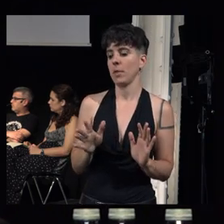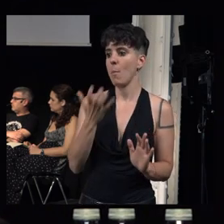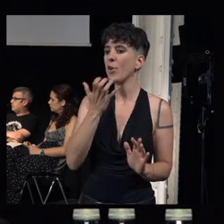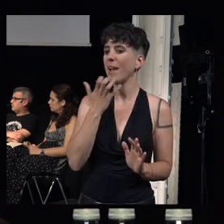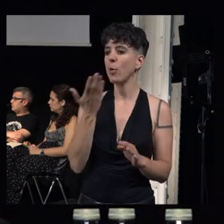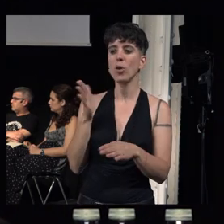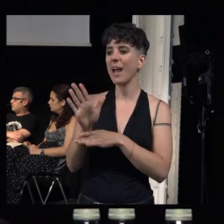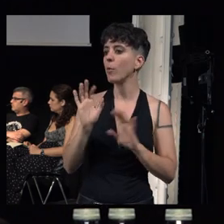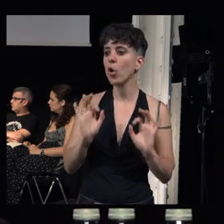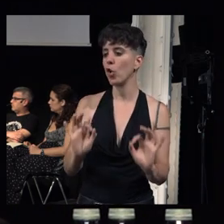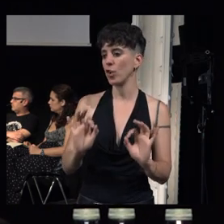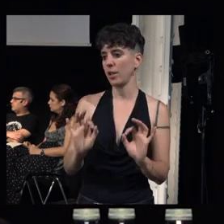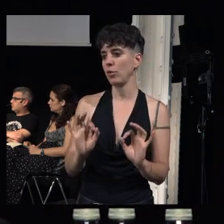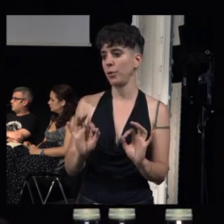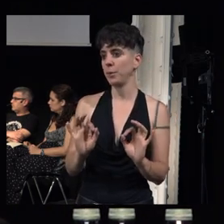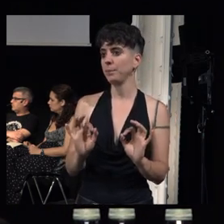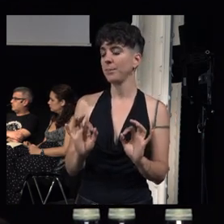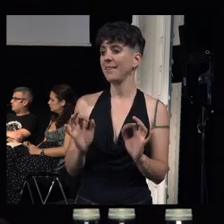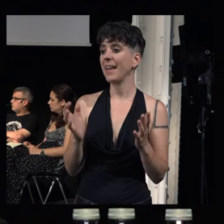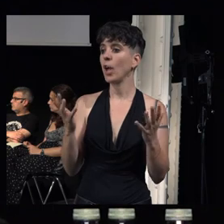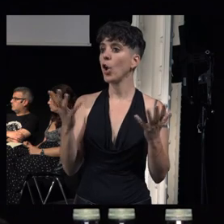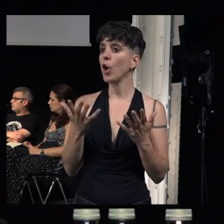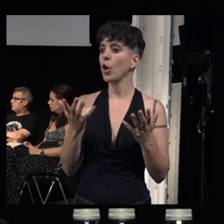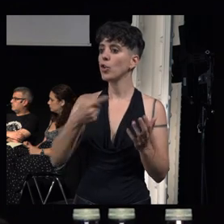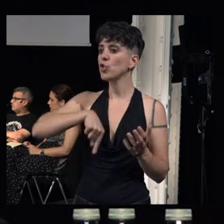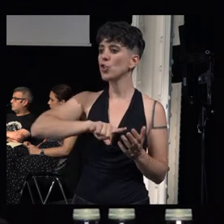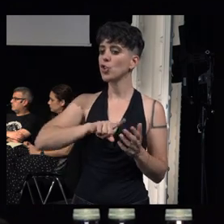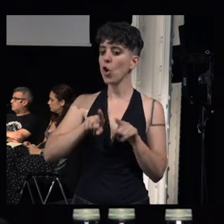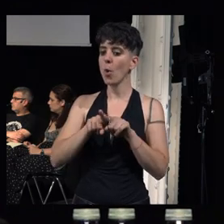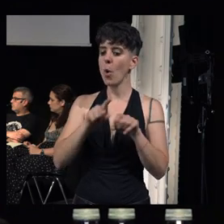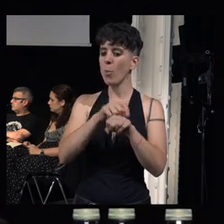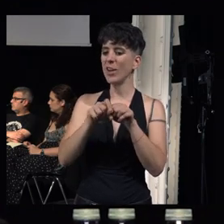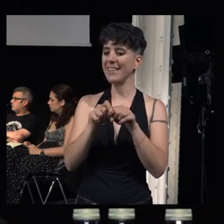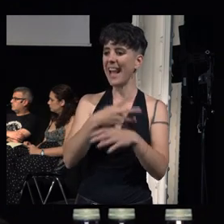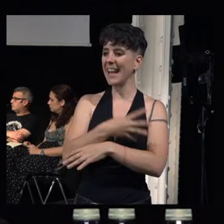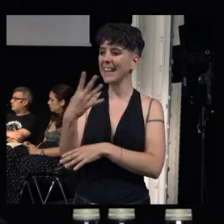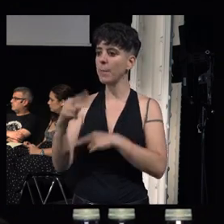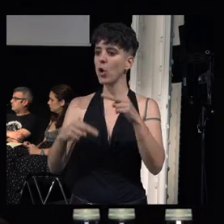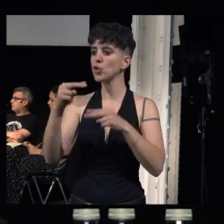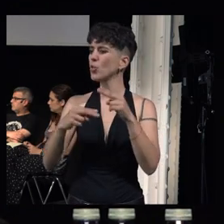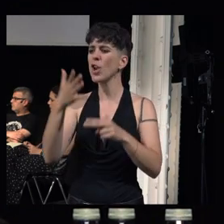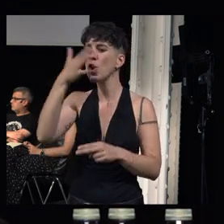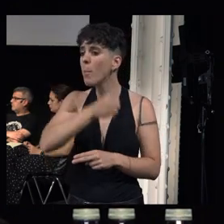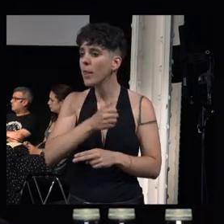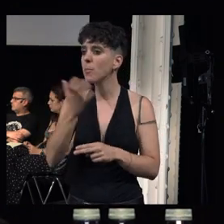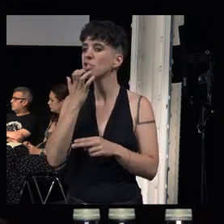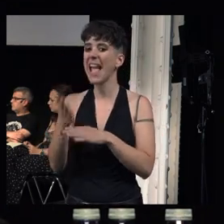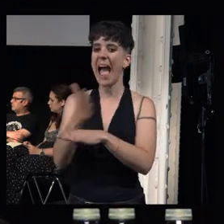un ejemplo concreto de cómo no podemos construir ahí política LGTB sin pensarnos